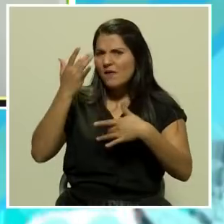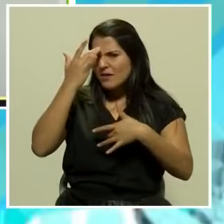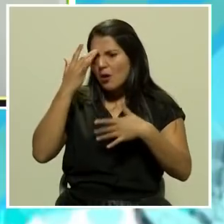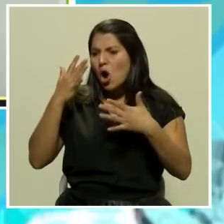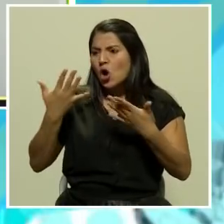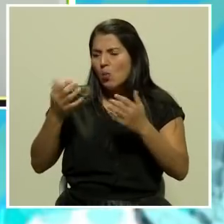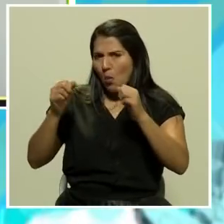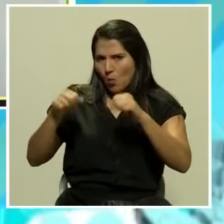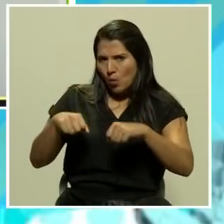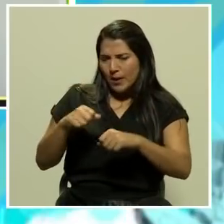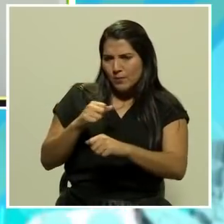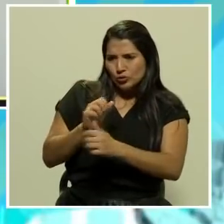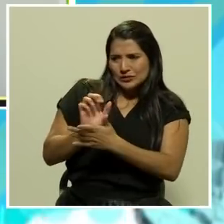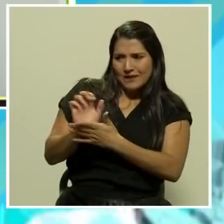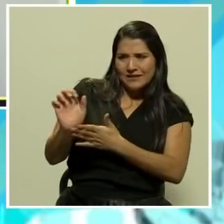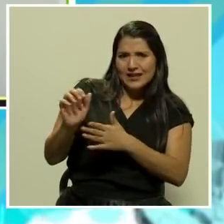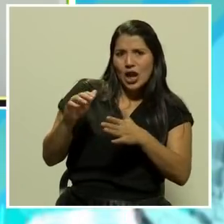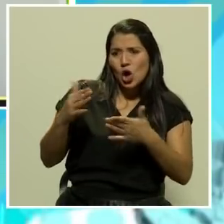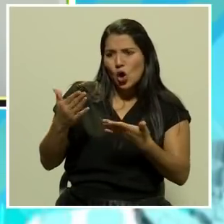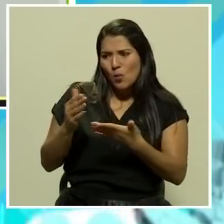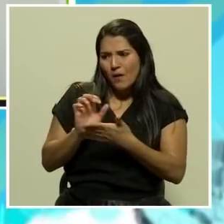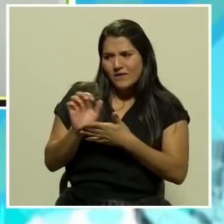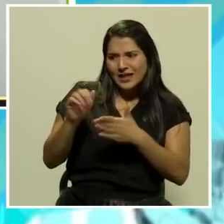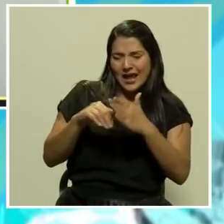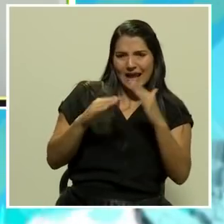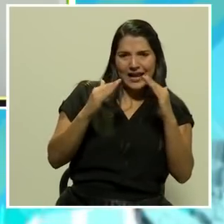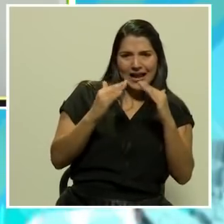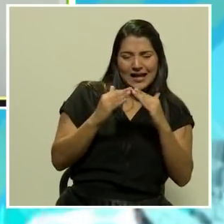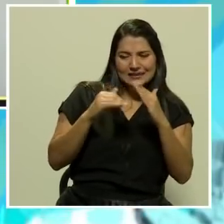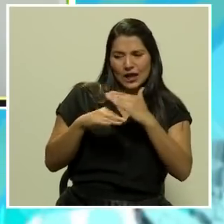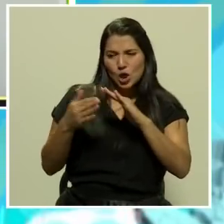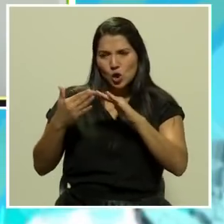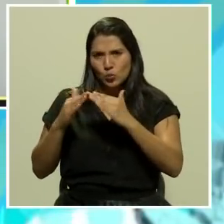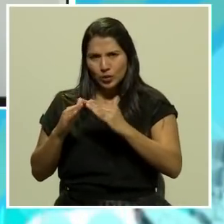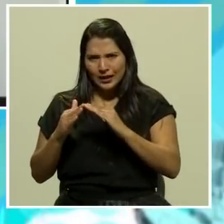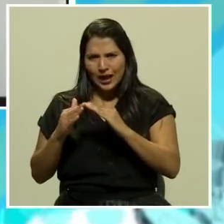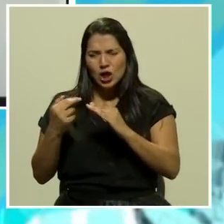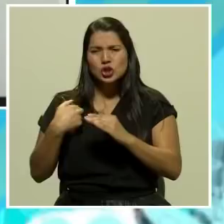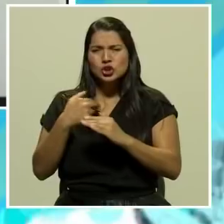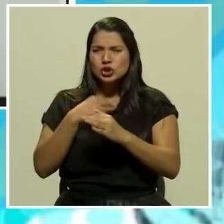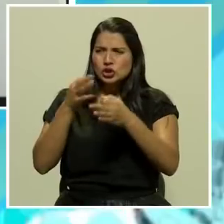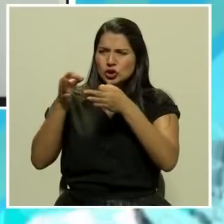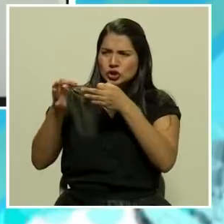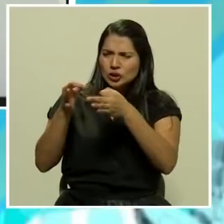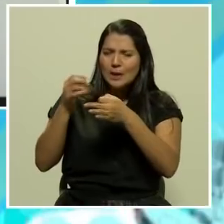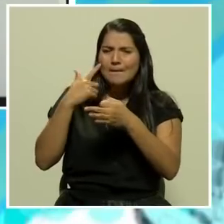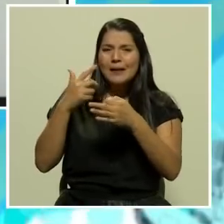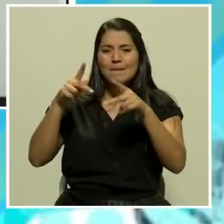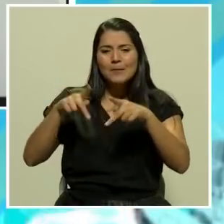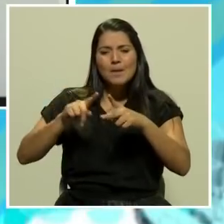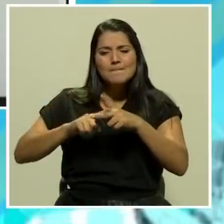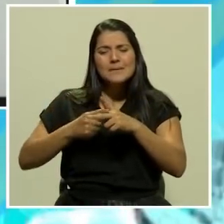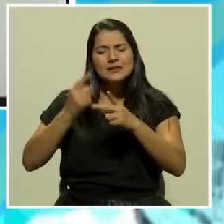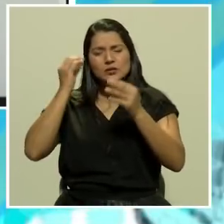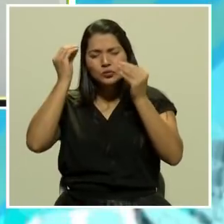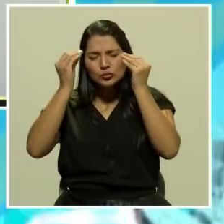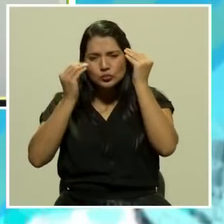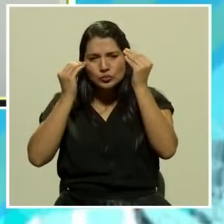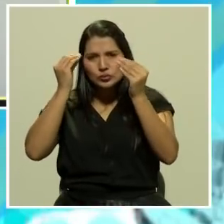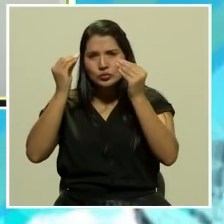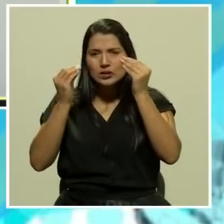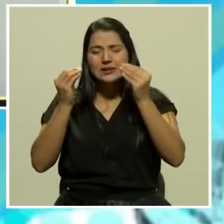en la casa, cómo se previene en la comunidad, hacer esa conciencia familiar, decirle a las personas cómo deben